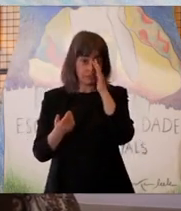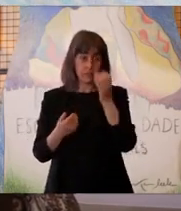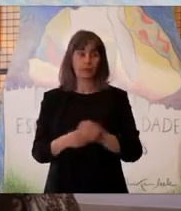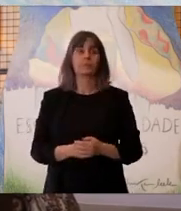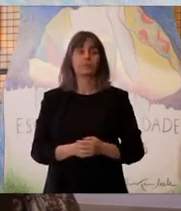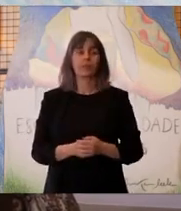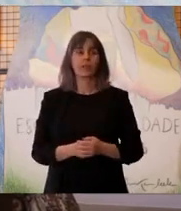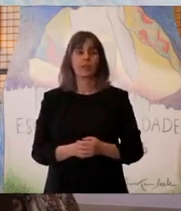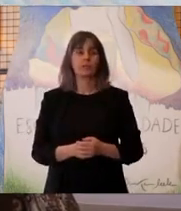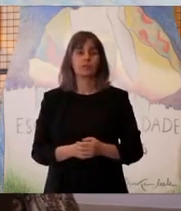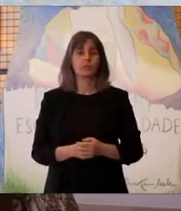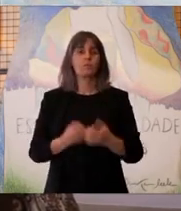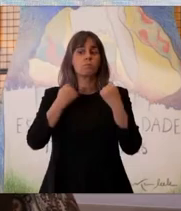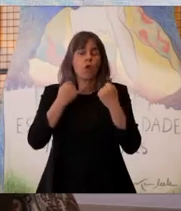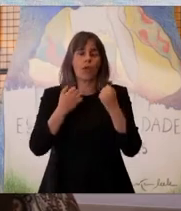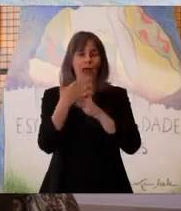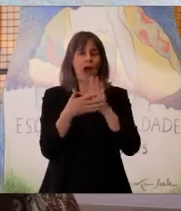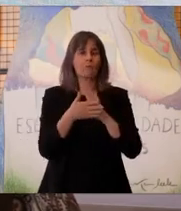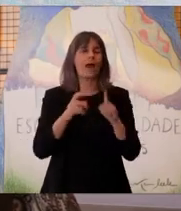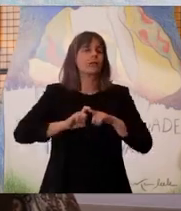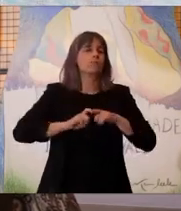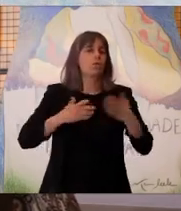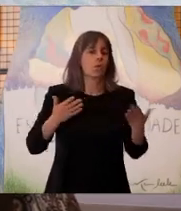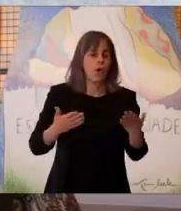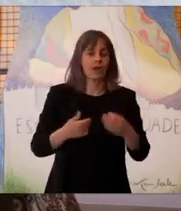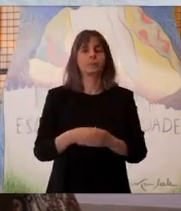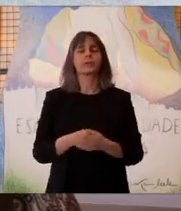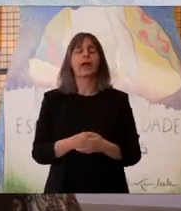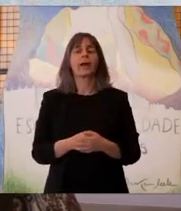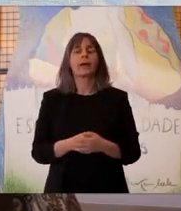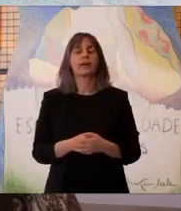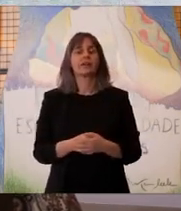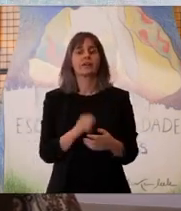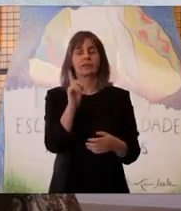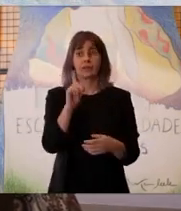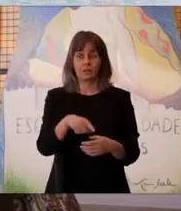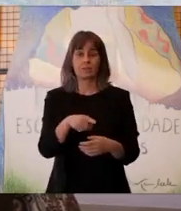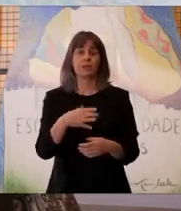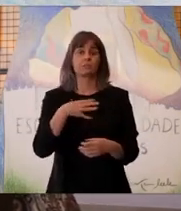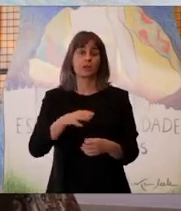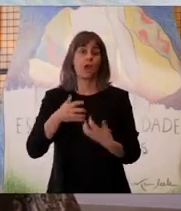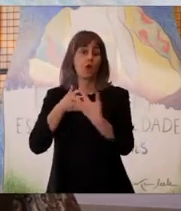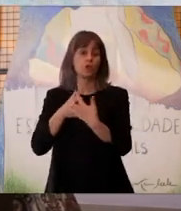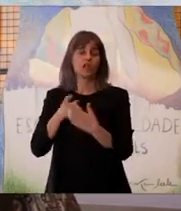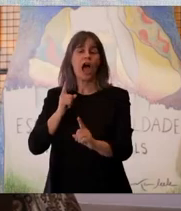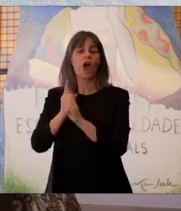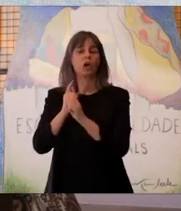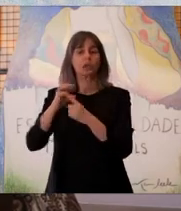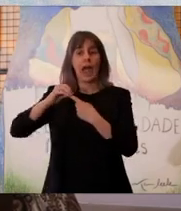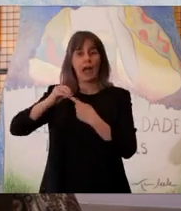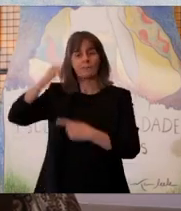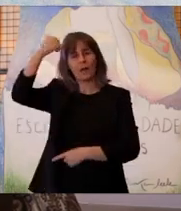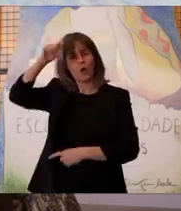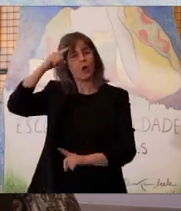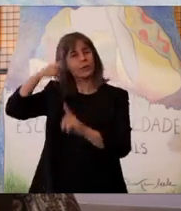A qué de qué poder estamos hablando Luego también está llegar a combatir el patriarcado para conseguir la